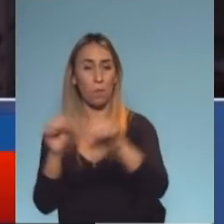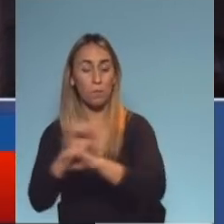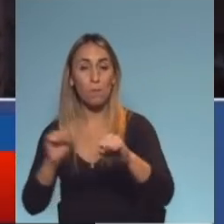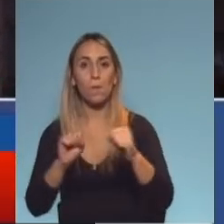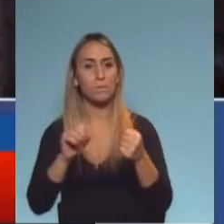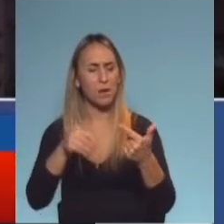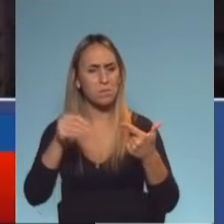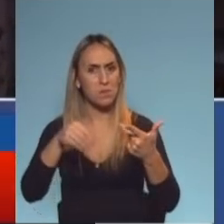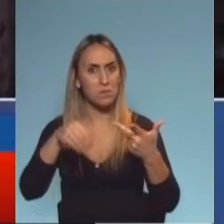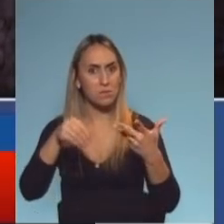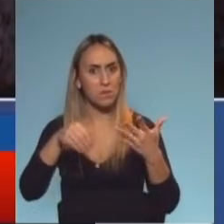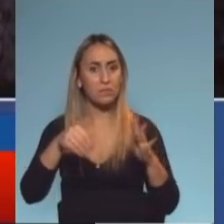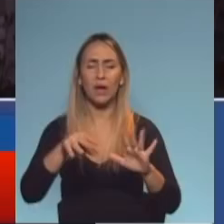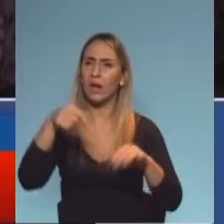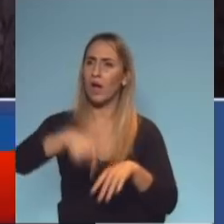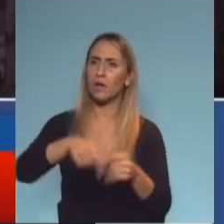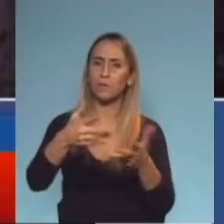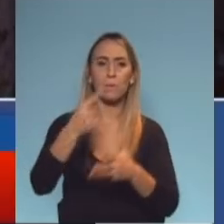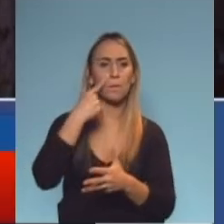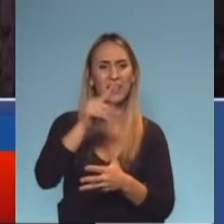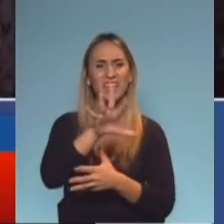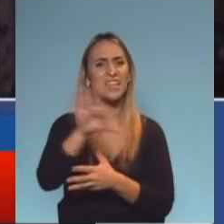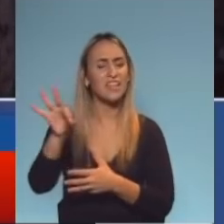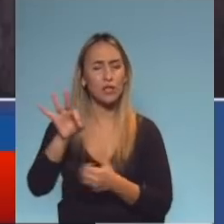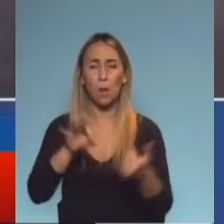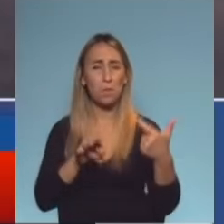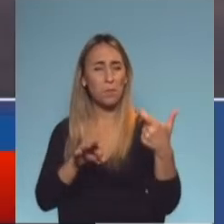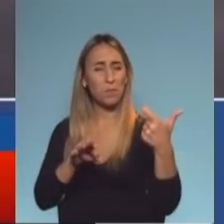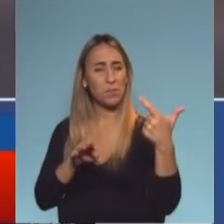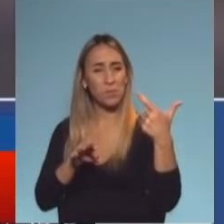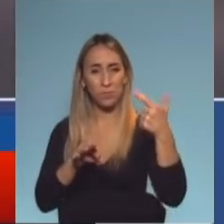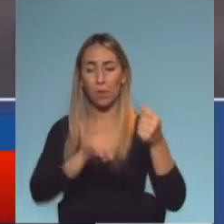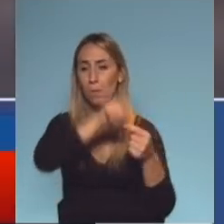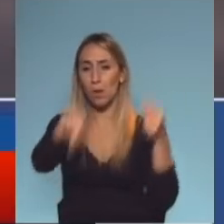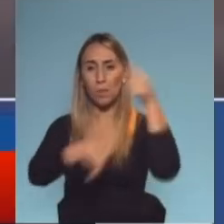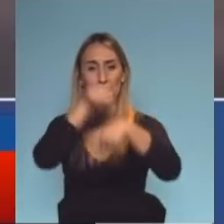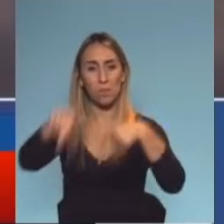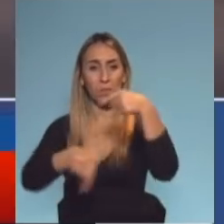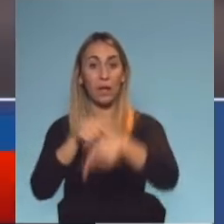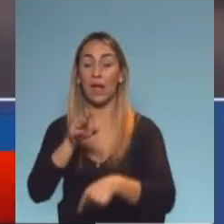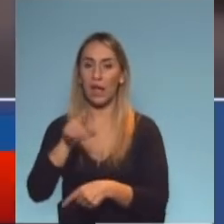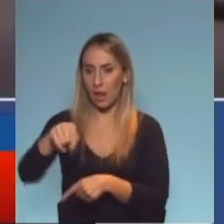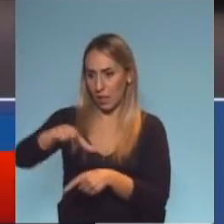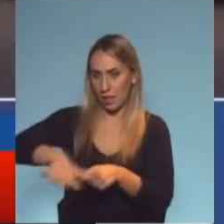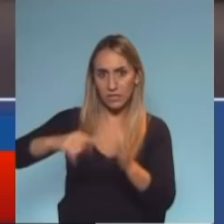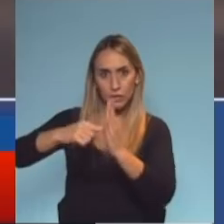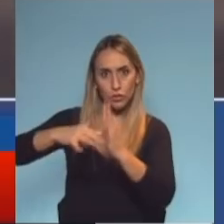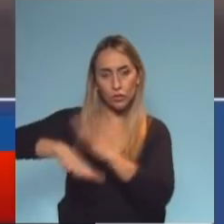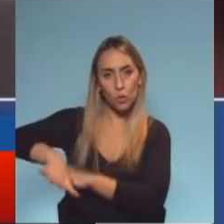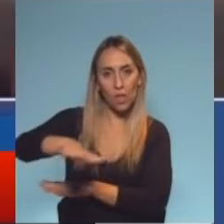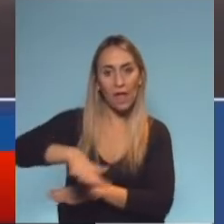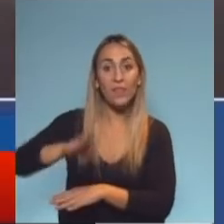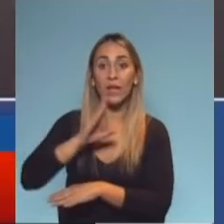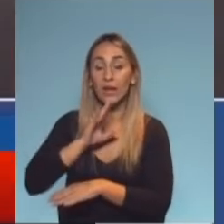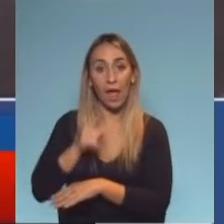más que 1.500 cohetes lanzados a la población civil israelí, Usted